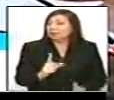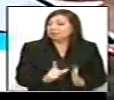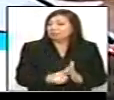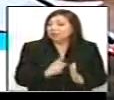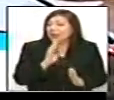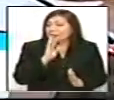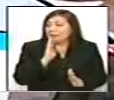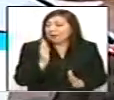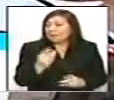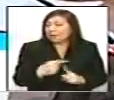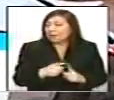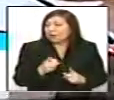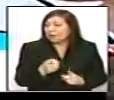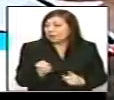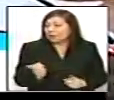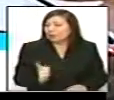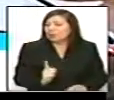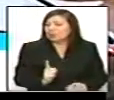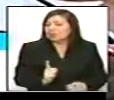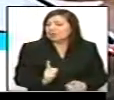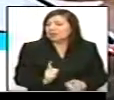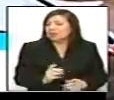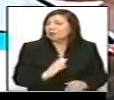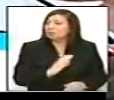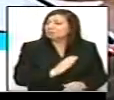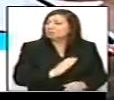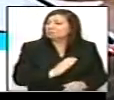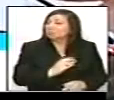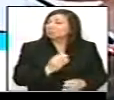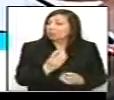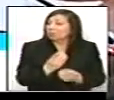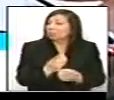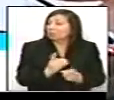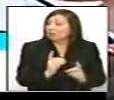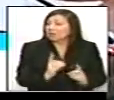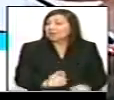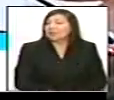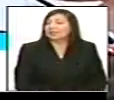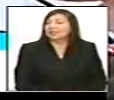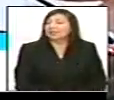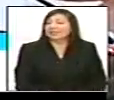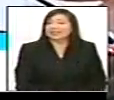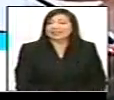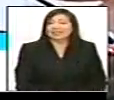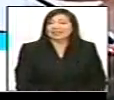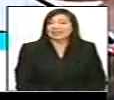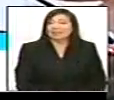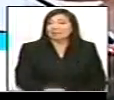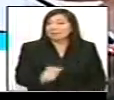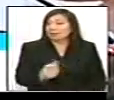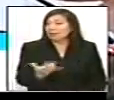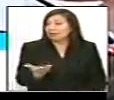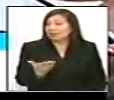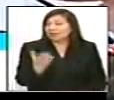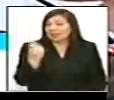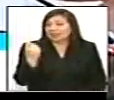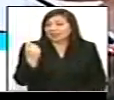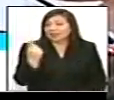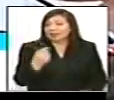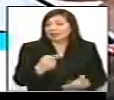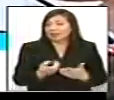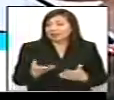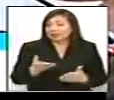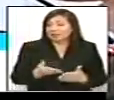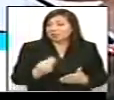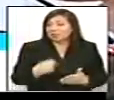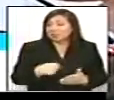intervenir. Pero creo que usted ha tenido una conducta muy democrática y está, creo, a los funcionarios permitiendo lo que es el tema de lo que es la